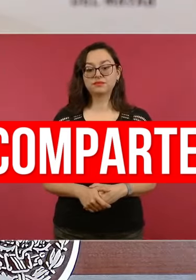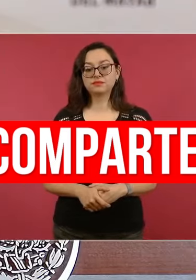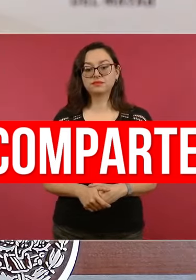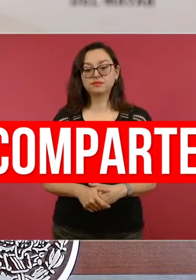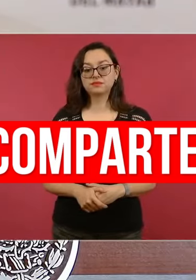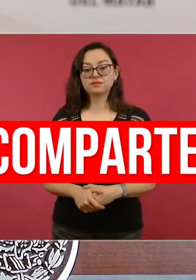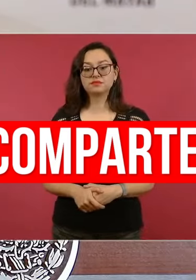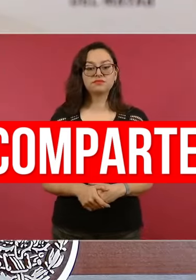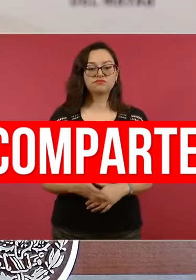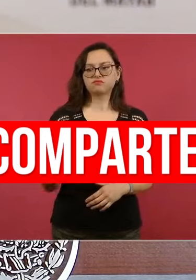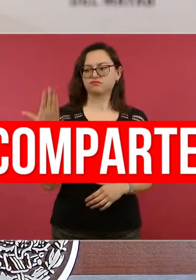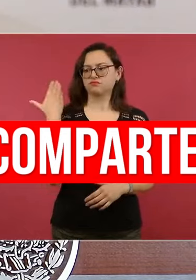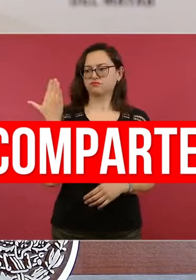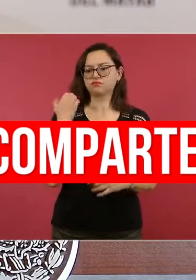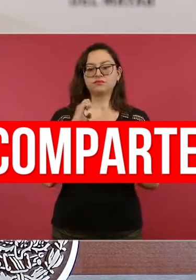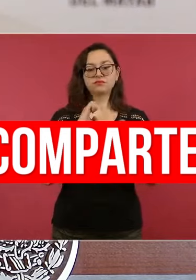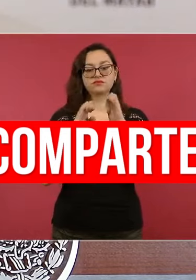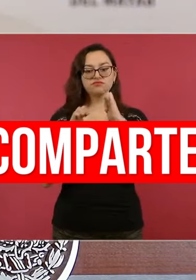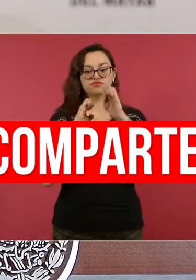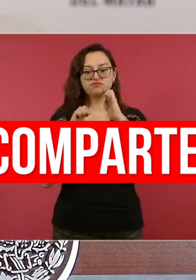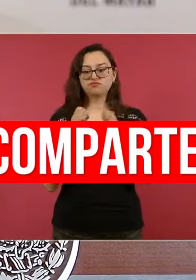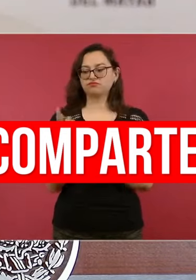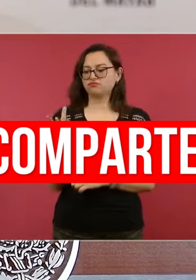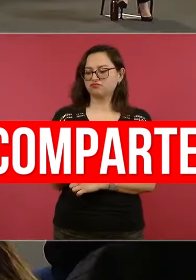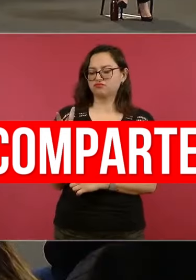para la televisora, 60 minutos. Sí.